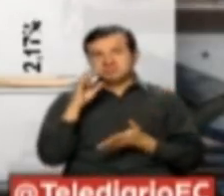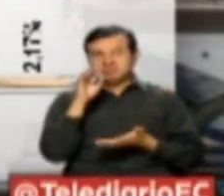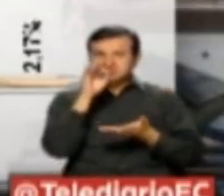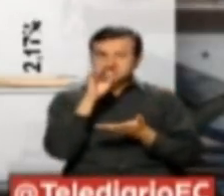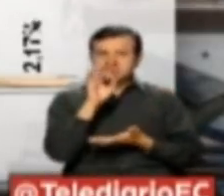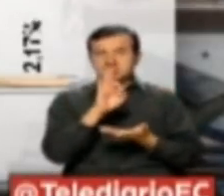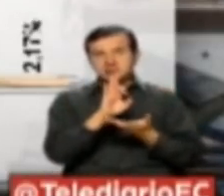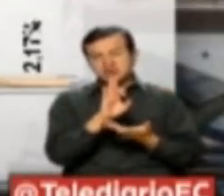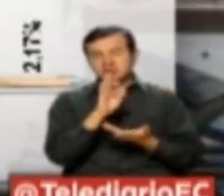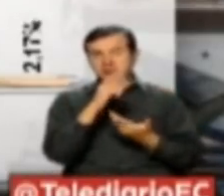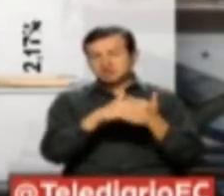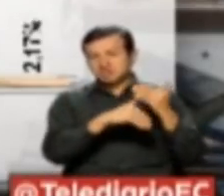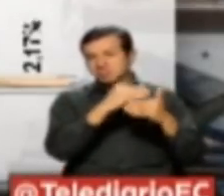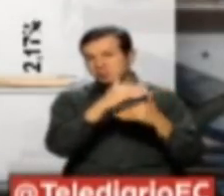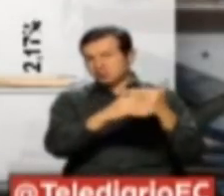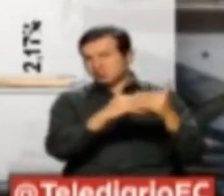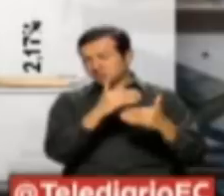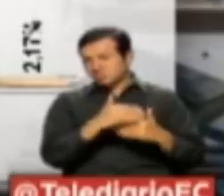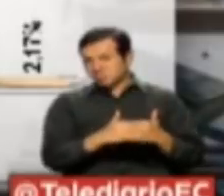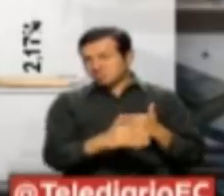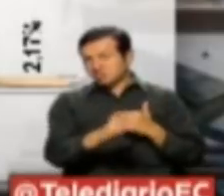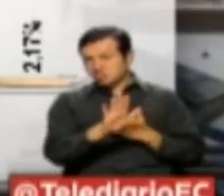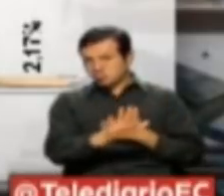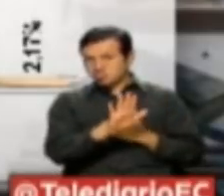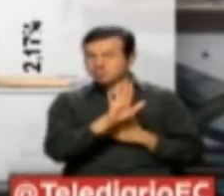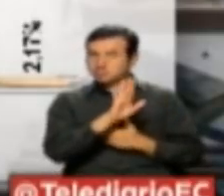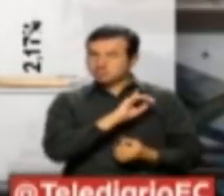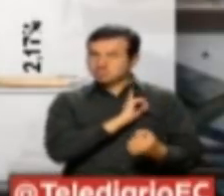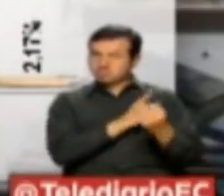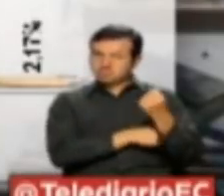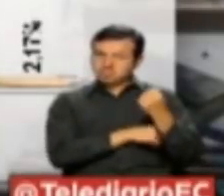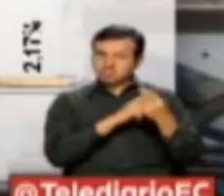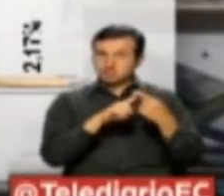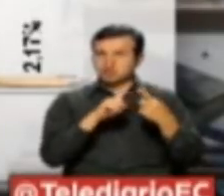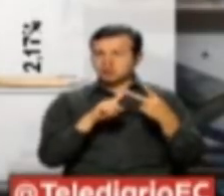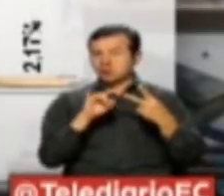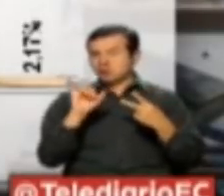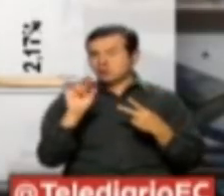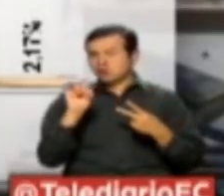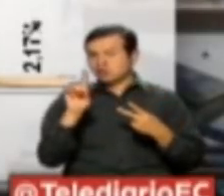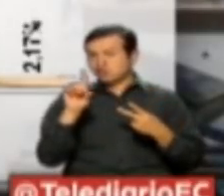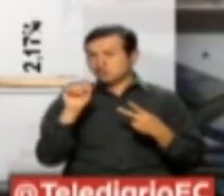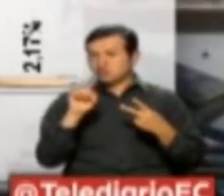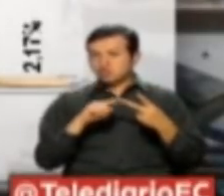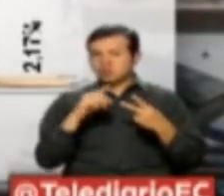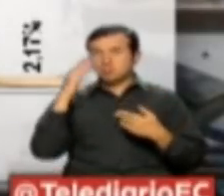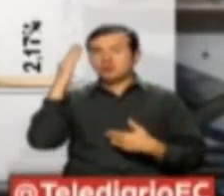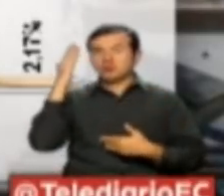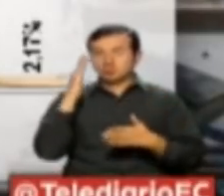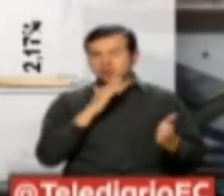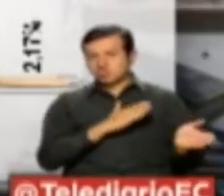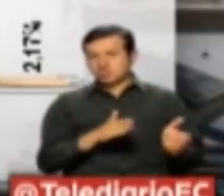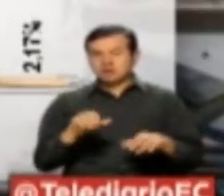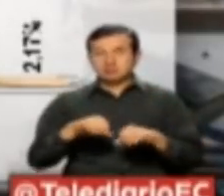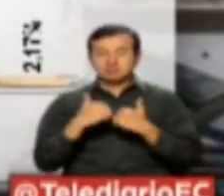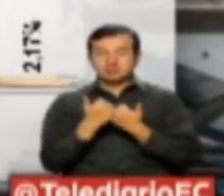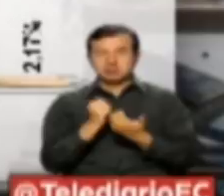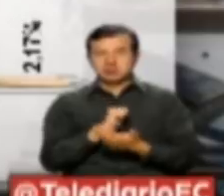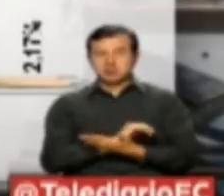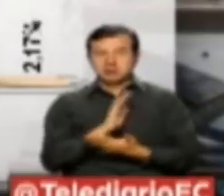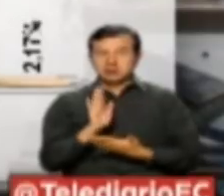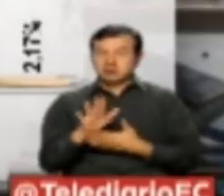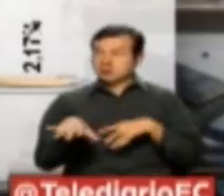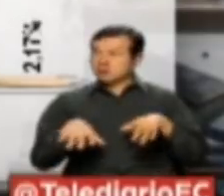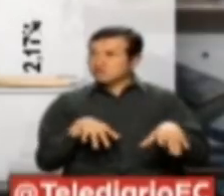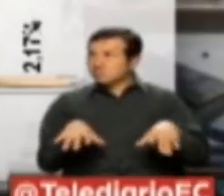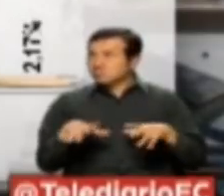de testimonio a transmitir esa podría ser su fortaleza en el caso de jorge yunda un político que está en ejercicio el legislativo pero que no ha